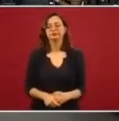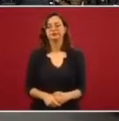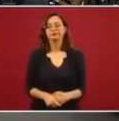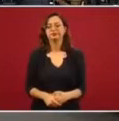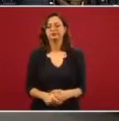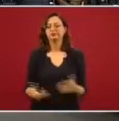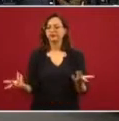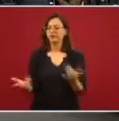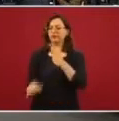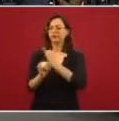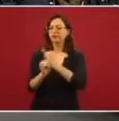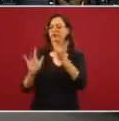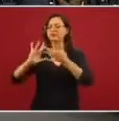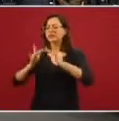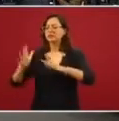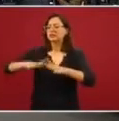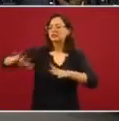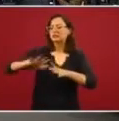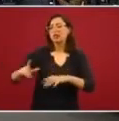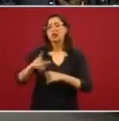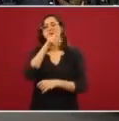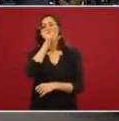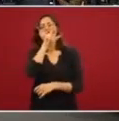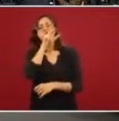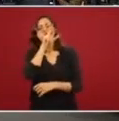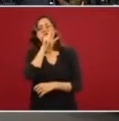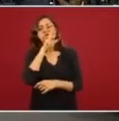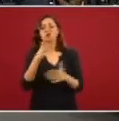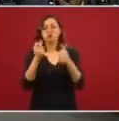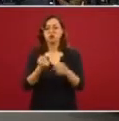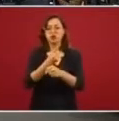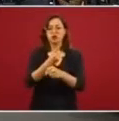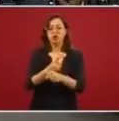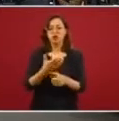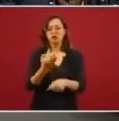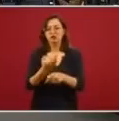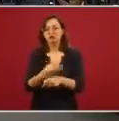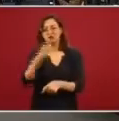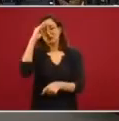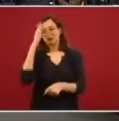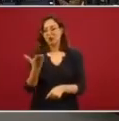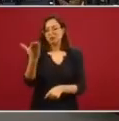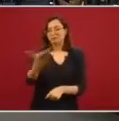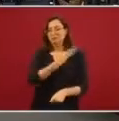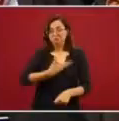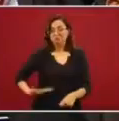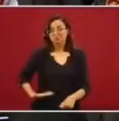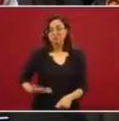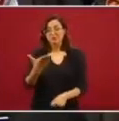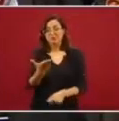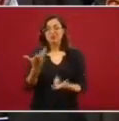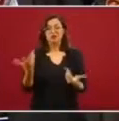las redes sociales especialmente hablando de lo que es la seguridad en este caso es la seguridad el presidente es una persona que pues todo lo que